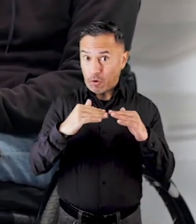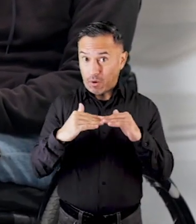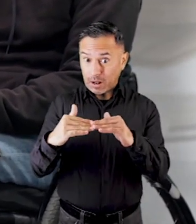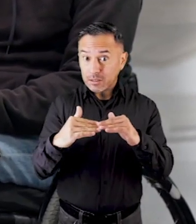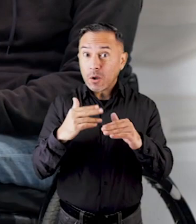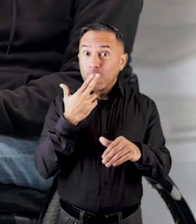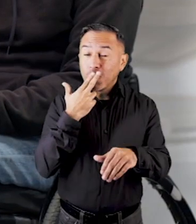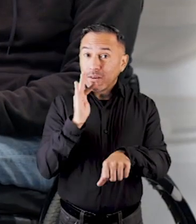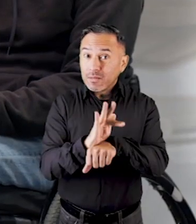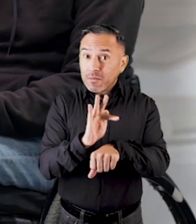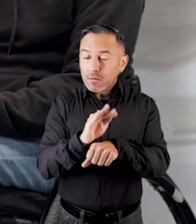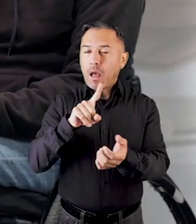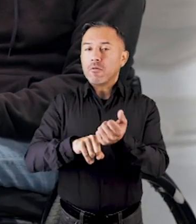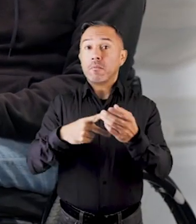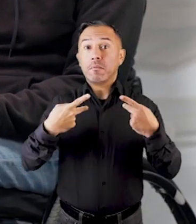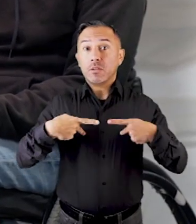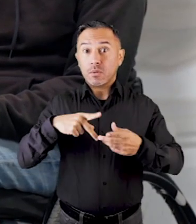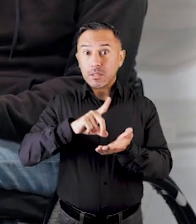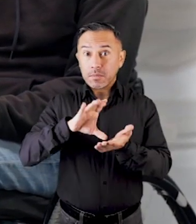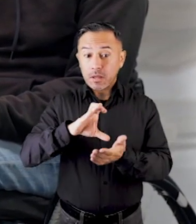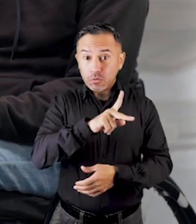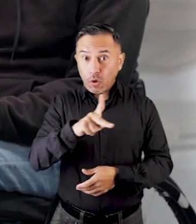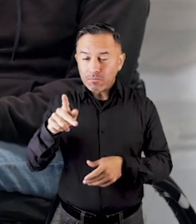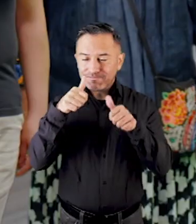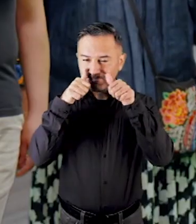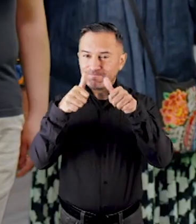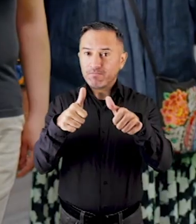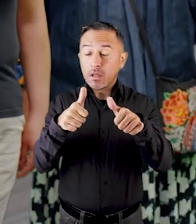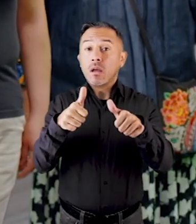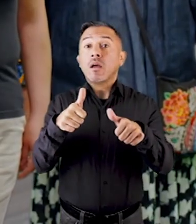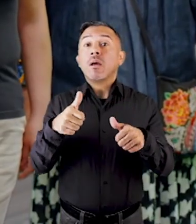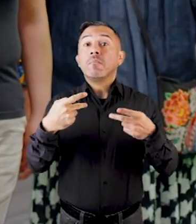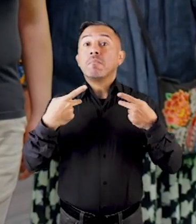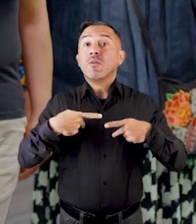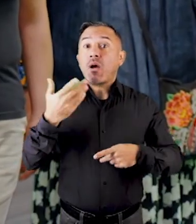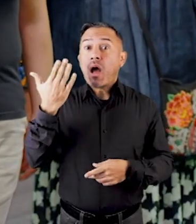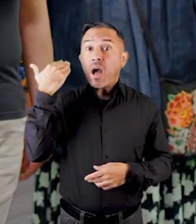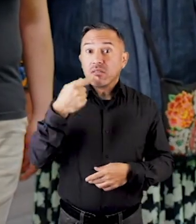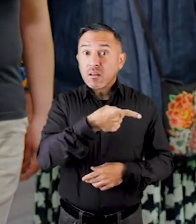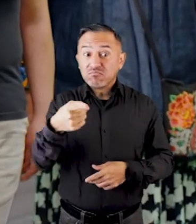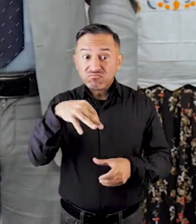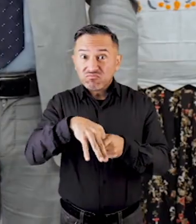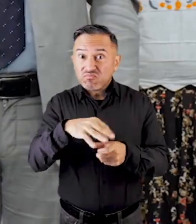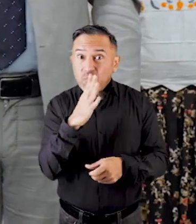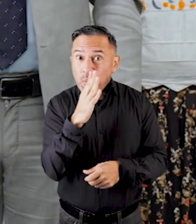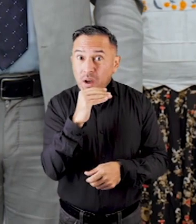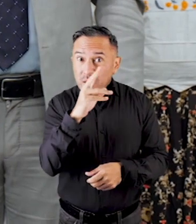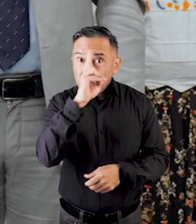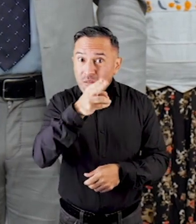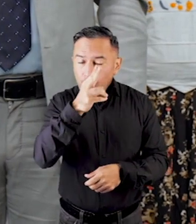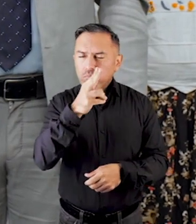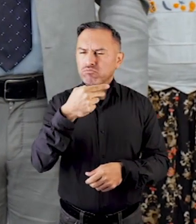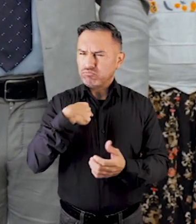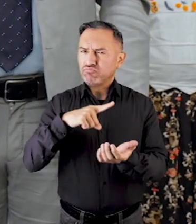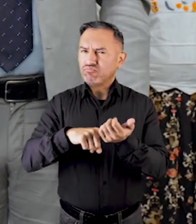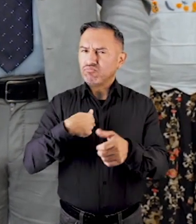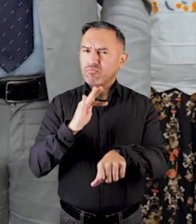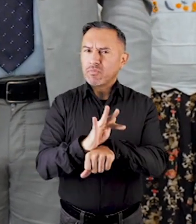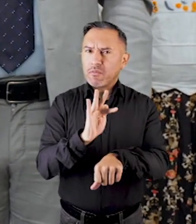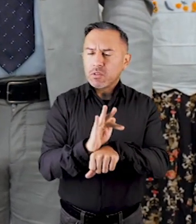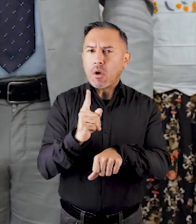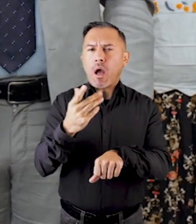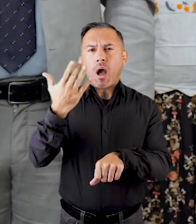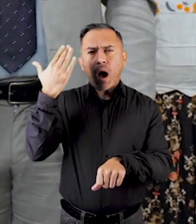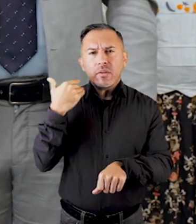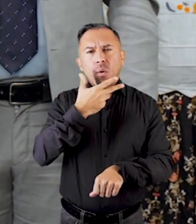todas las personas con discapacidad de ser tomadas en cuenta. Defendemos a quienes antes no podían votar. Cuando defiendo la democracia, defiendo todo